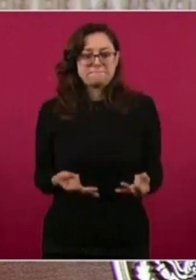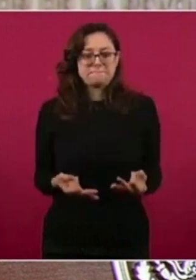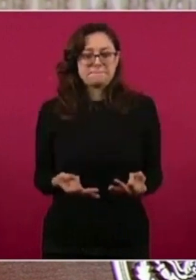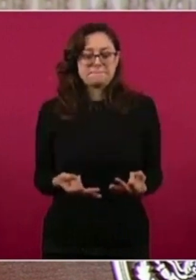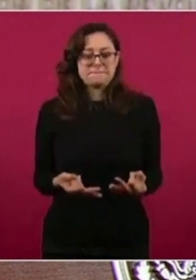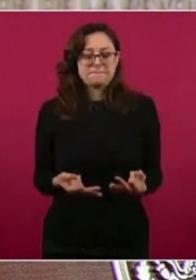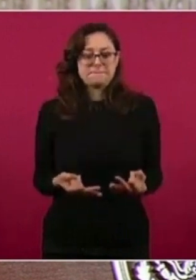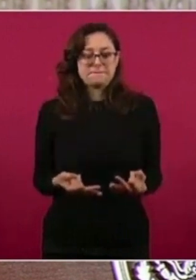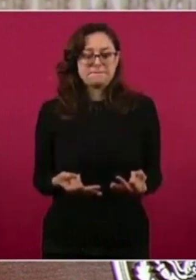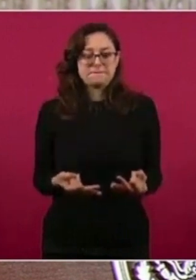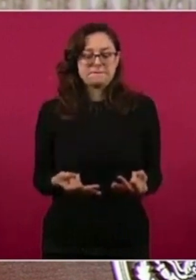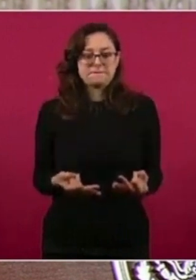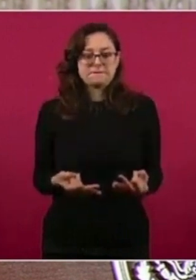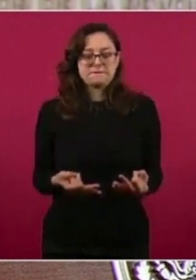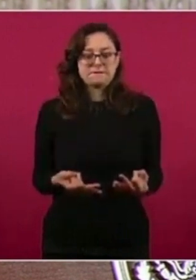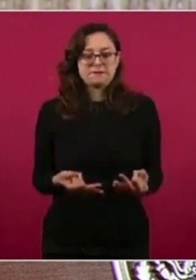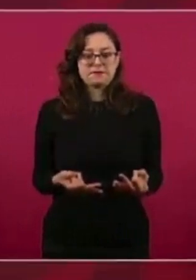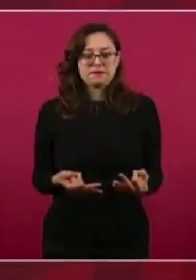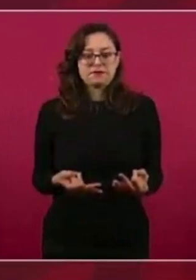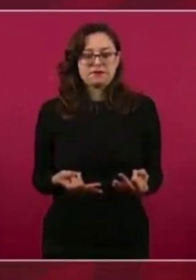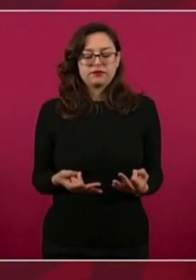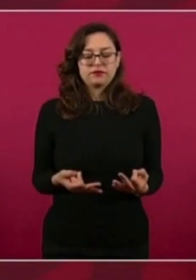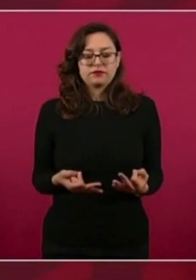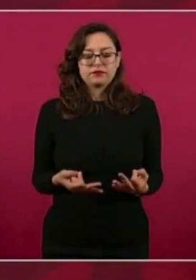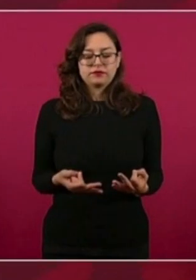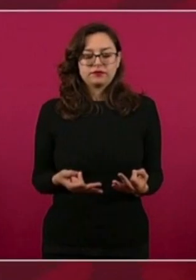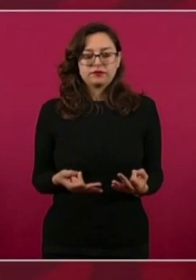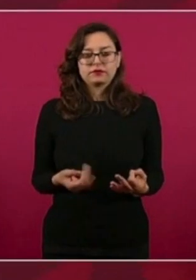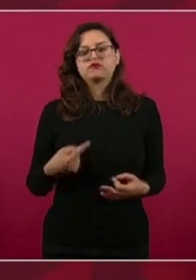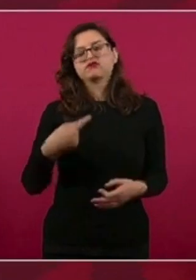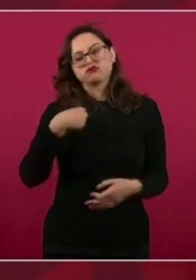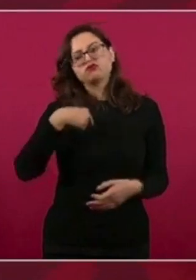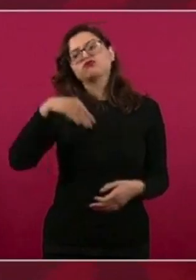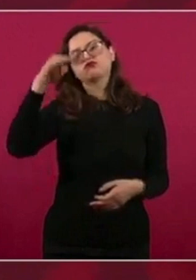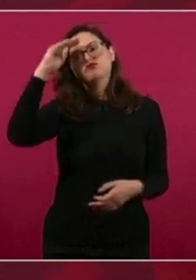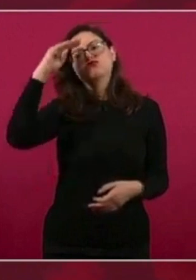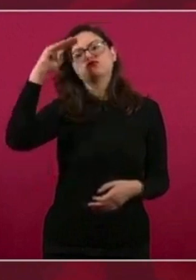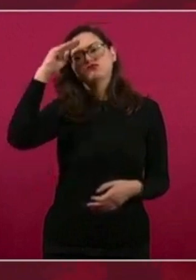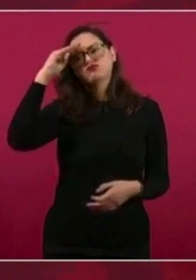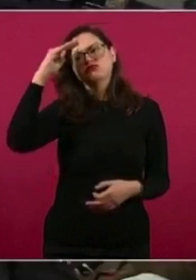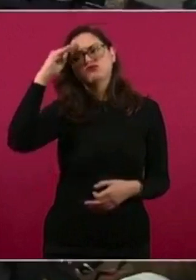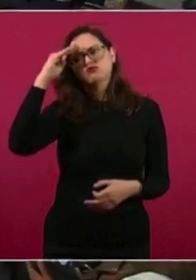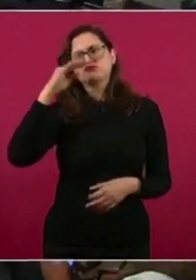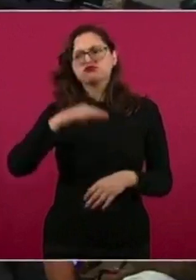Entonces, yo sí pienso que todavía podemos